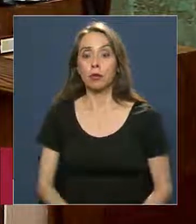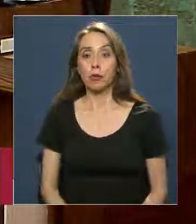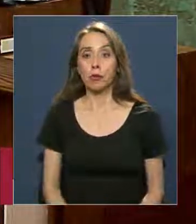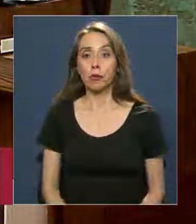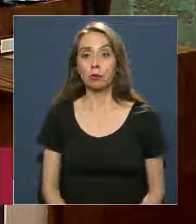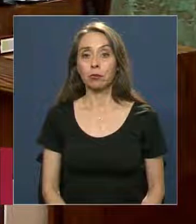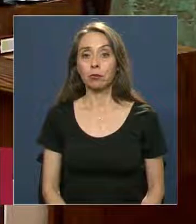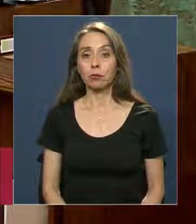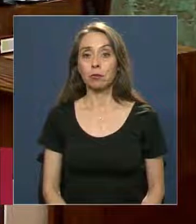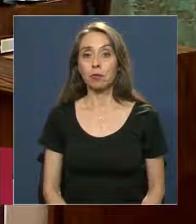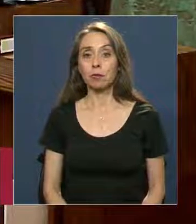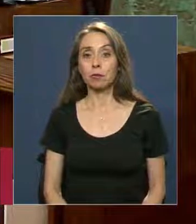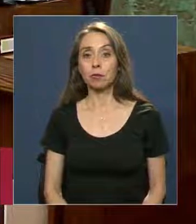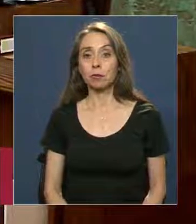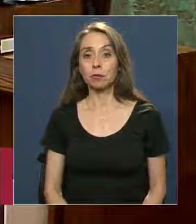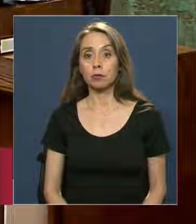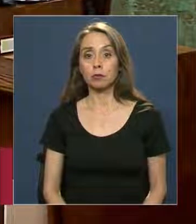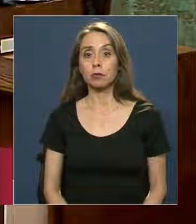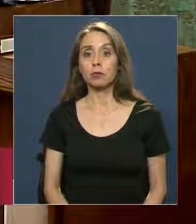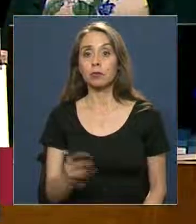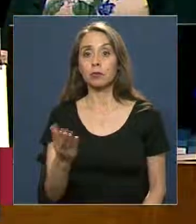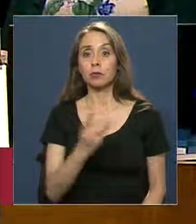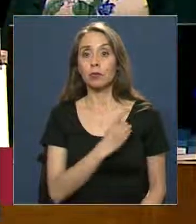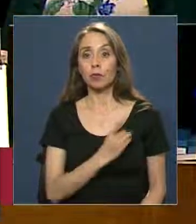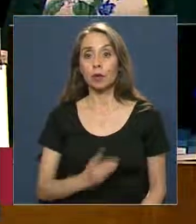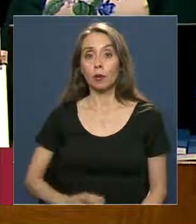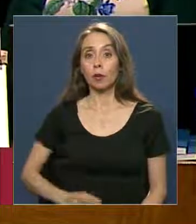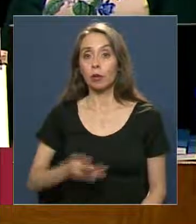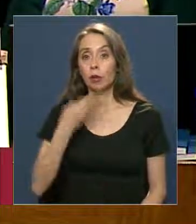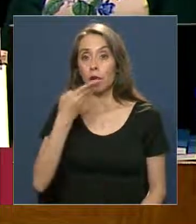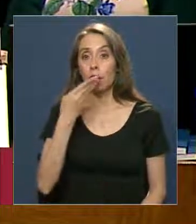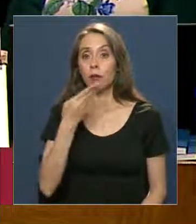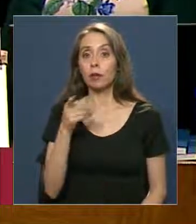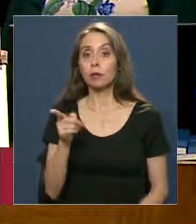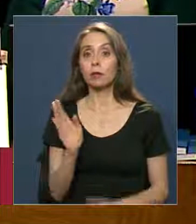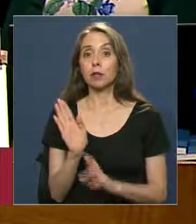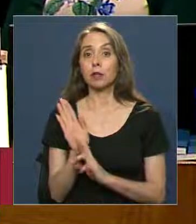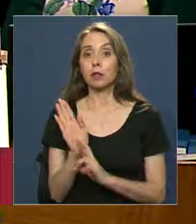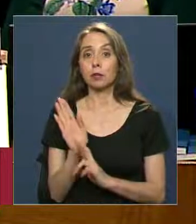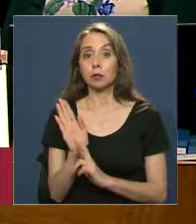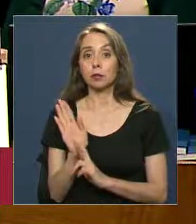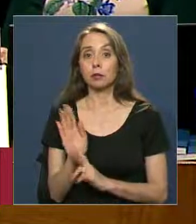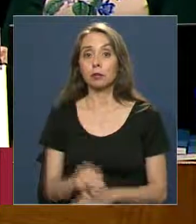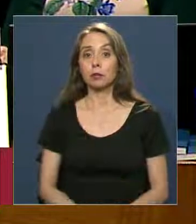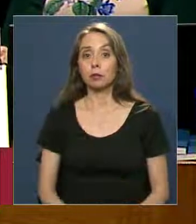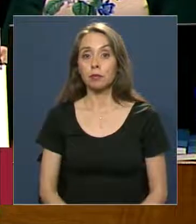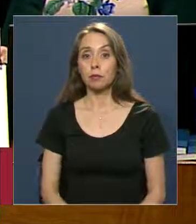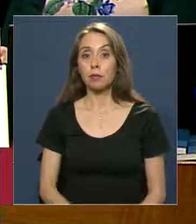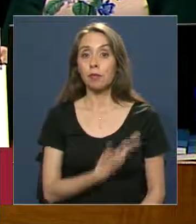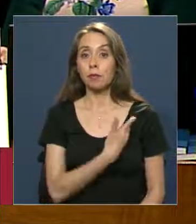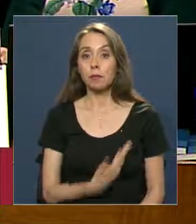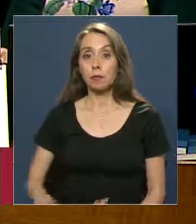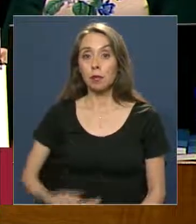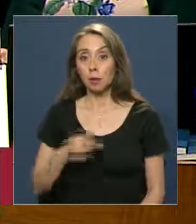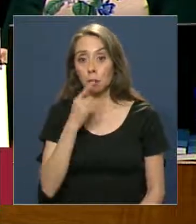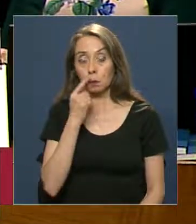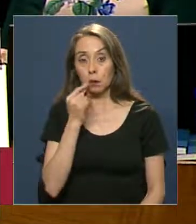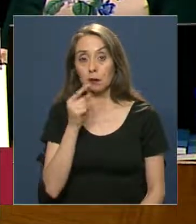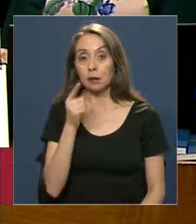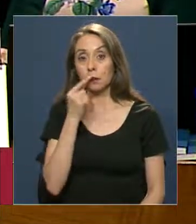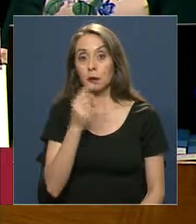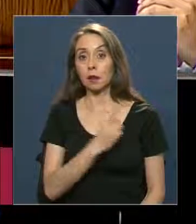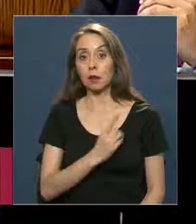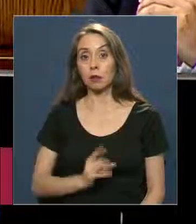Da lo mismo. Último punto de reglamento, diputado Barros tiene la palabra. Punto de reglamento. Presidente, teniendo razón el